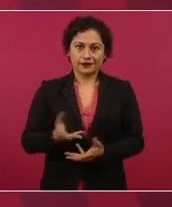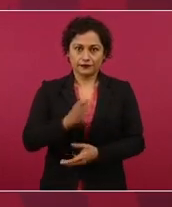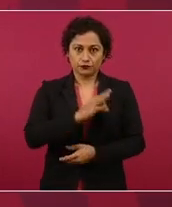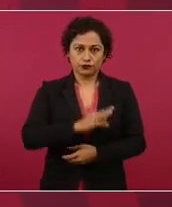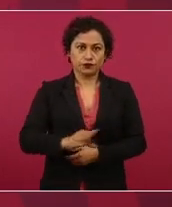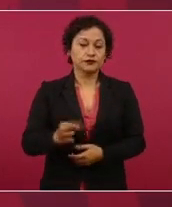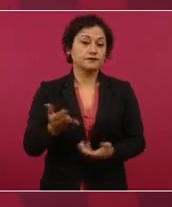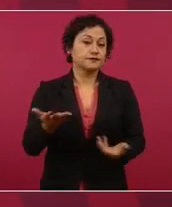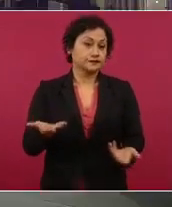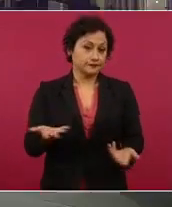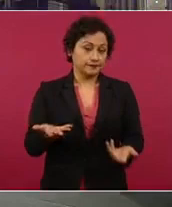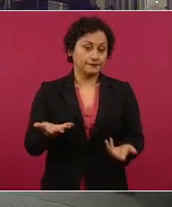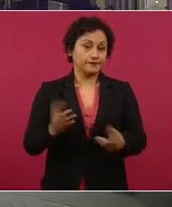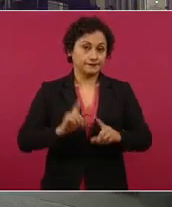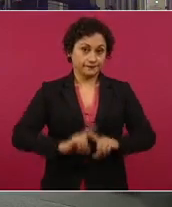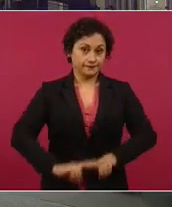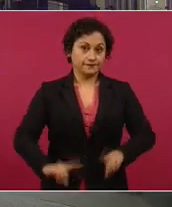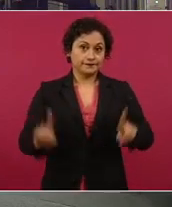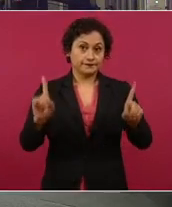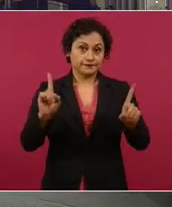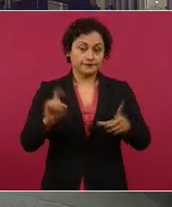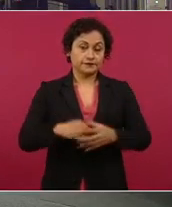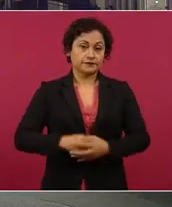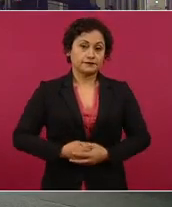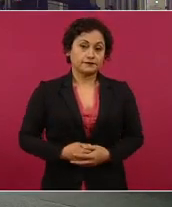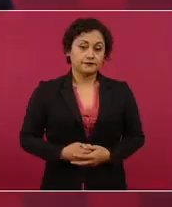¿Sí? O sea,